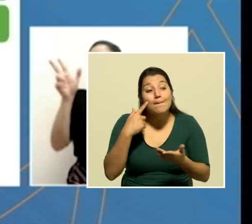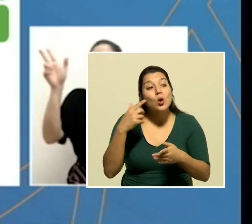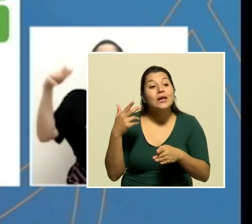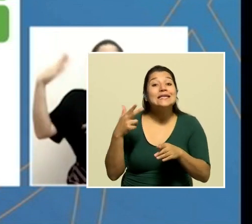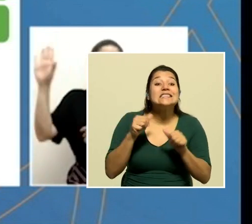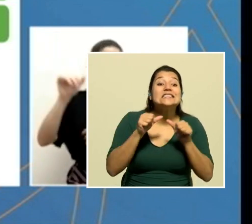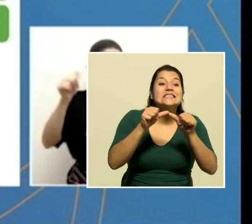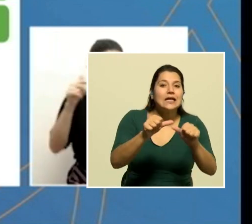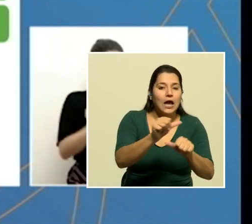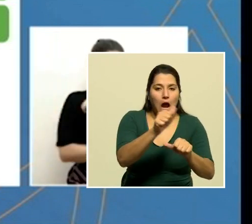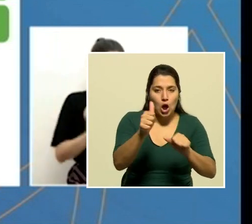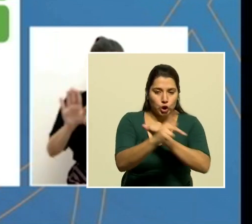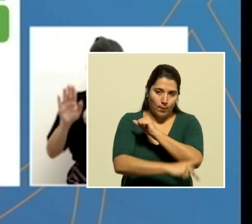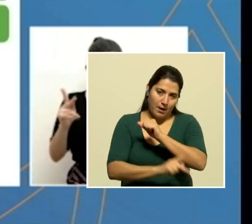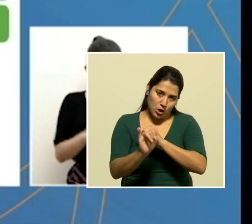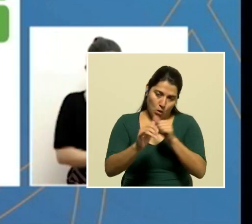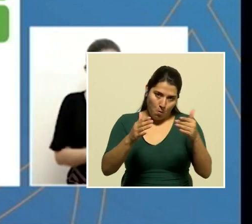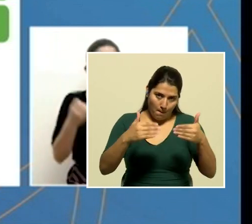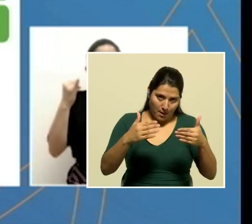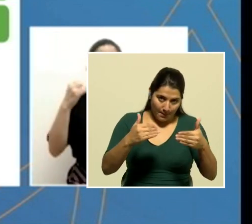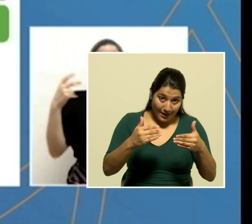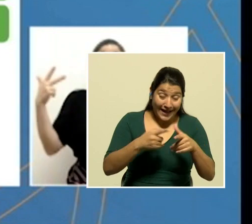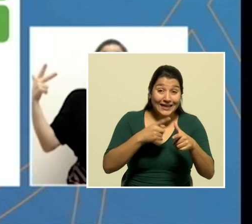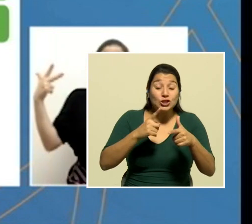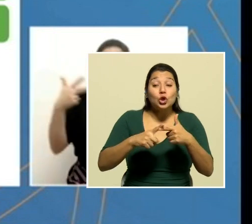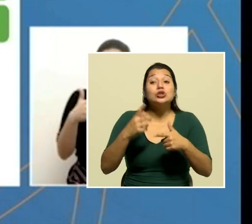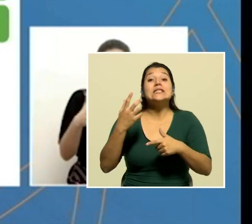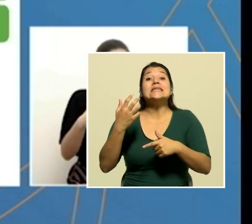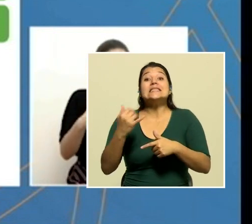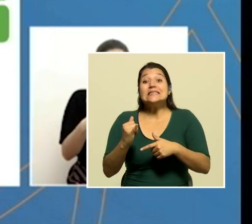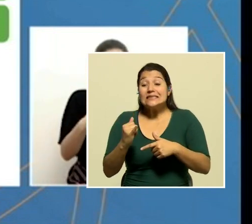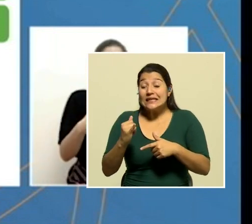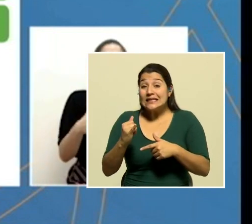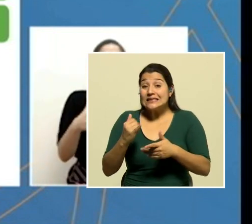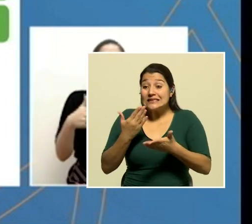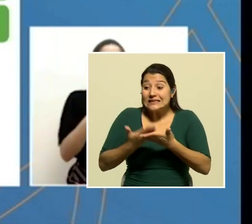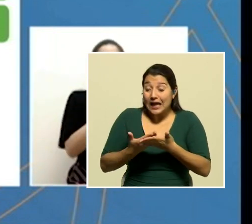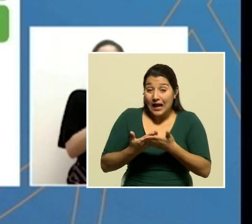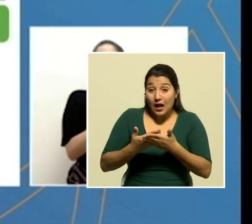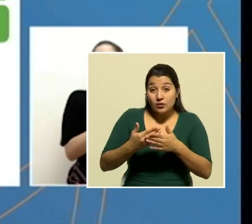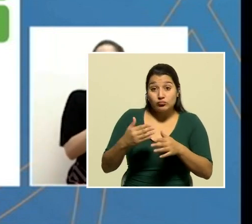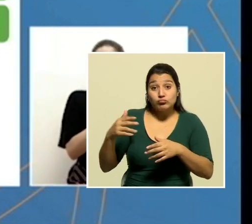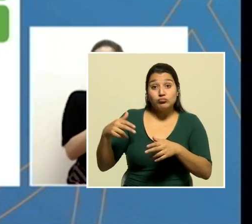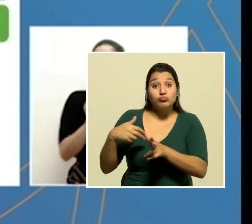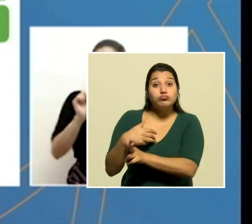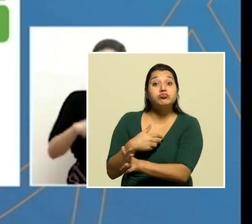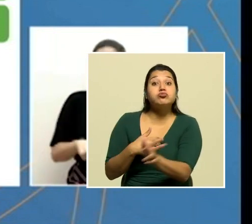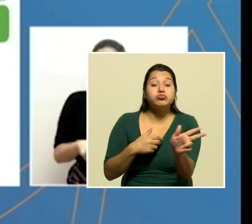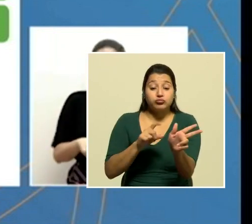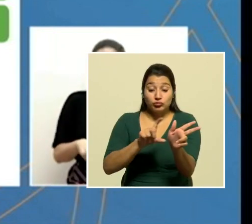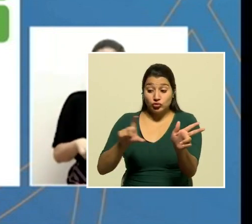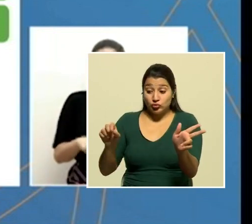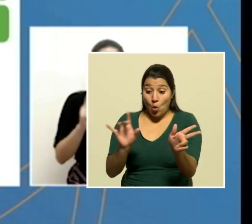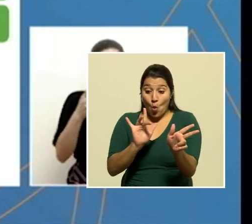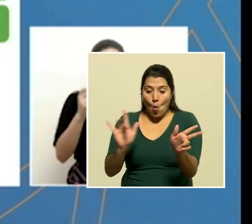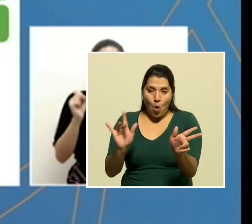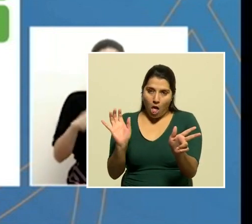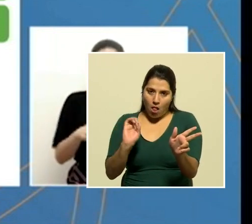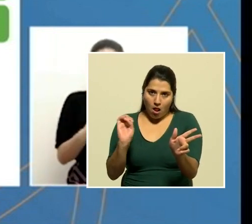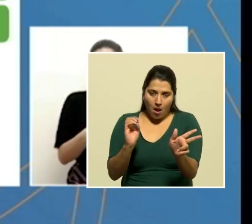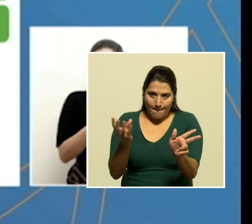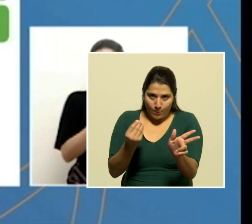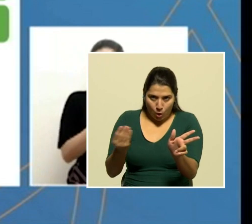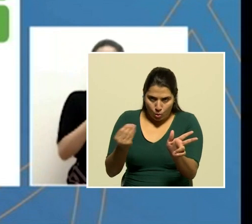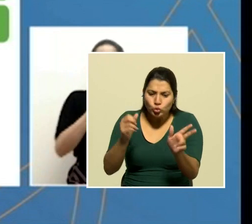carga, pues puede levantar carga en la zona primaria, y eso pues siempre se puede hacer.